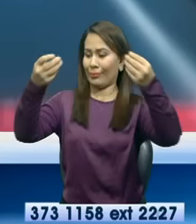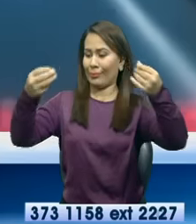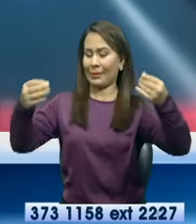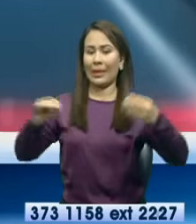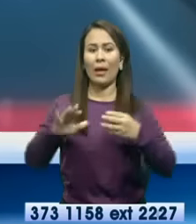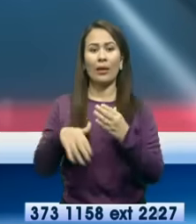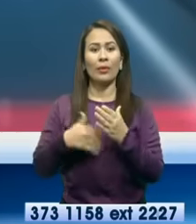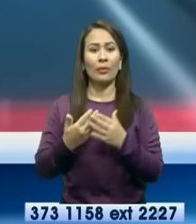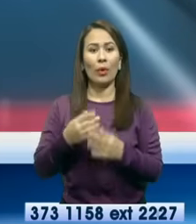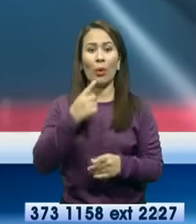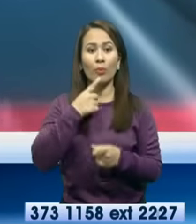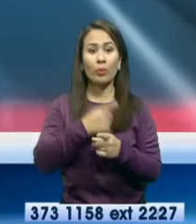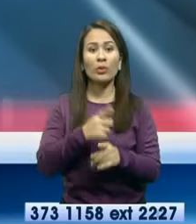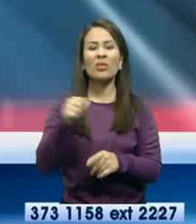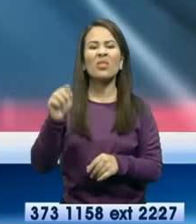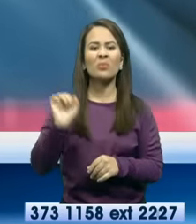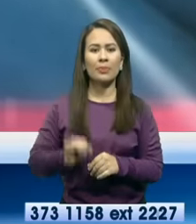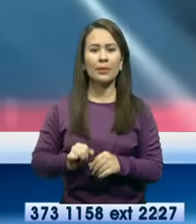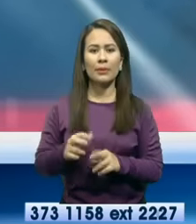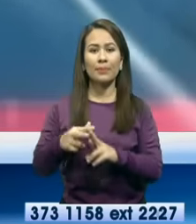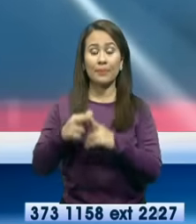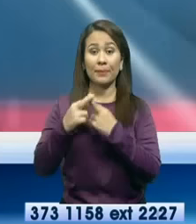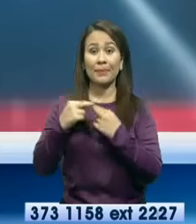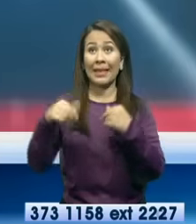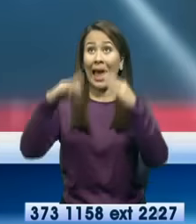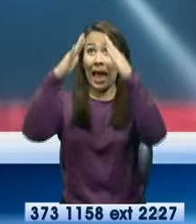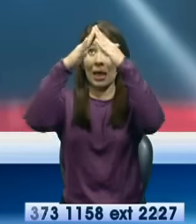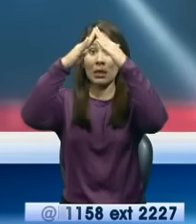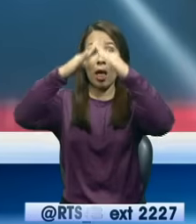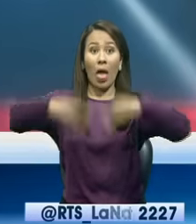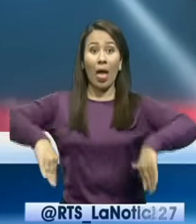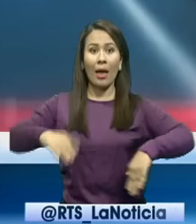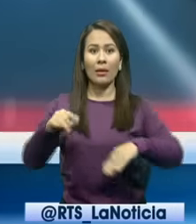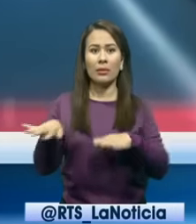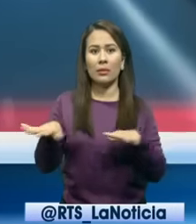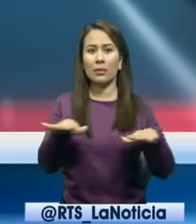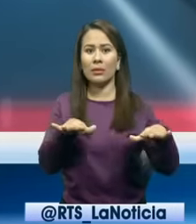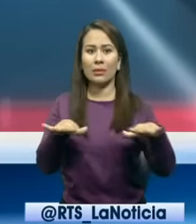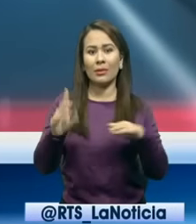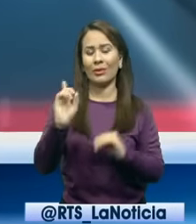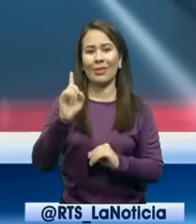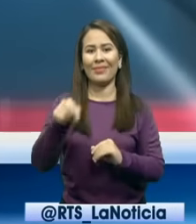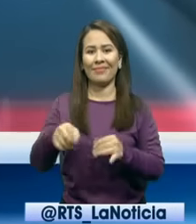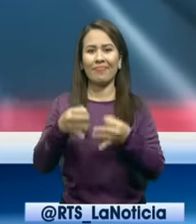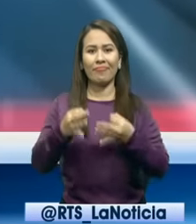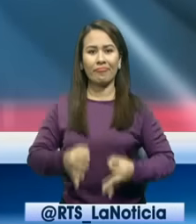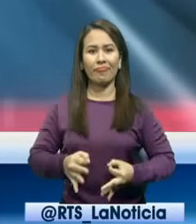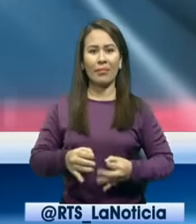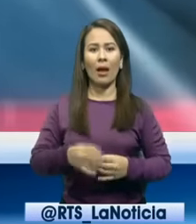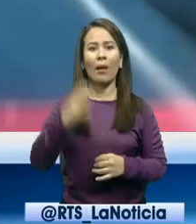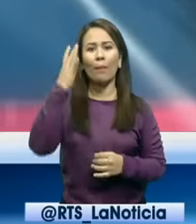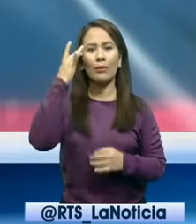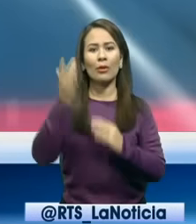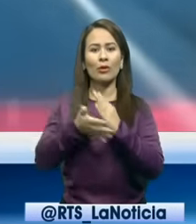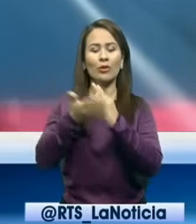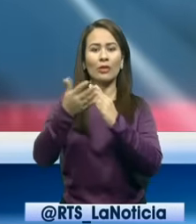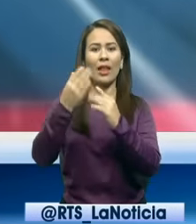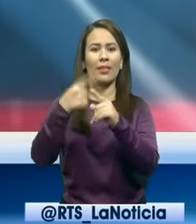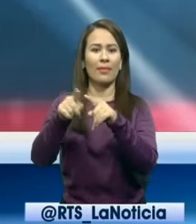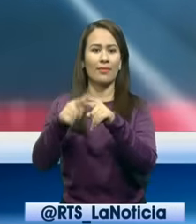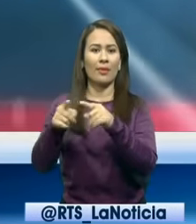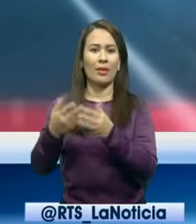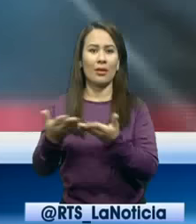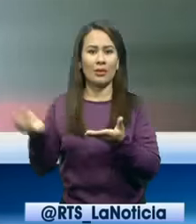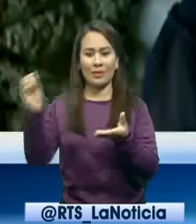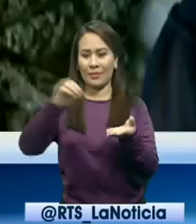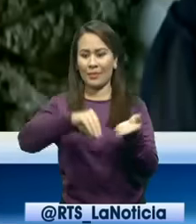del carrizo. Entonces permite que esta casa no se vaya a caer con un movimiento telúrico. Y también es una vivienda que